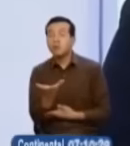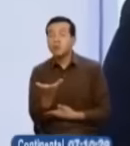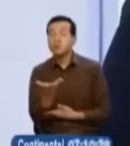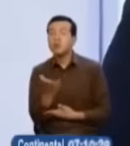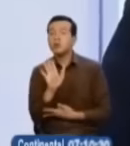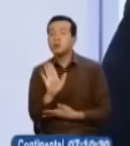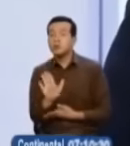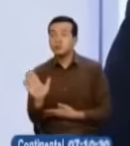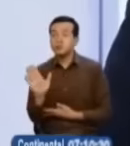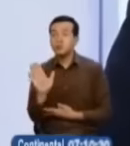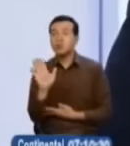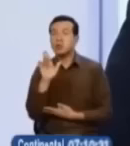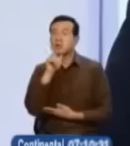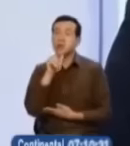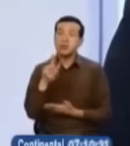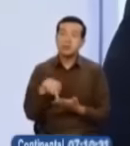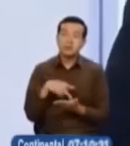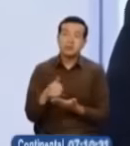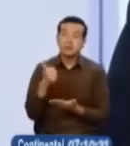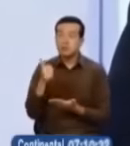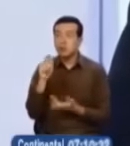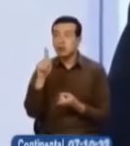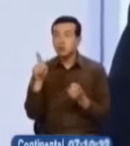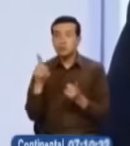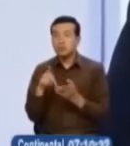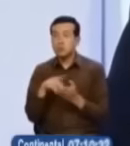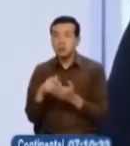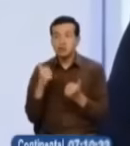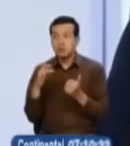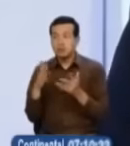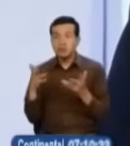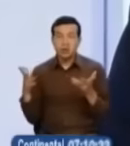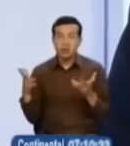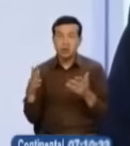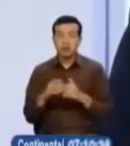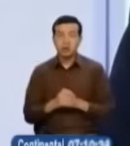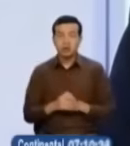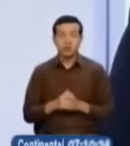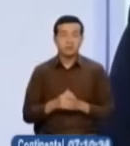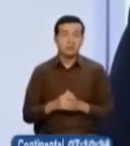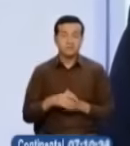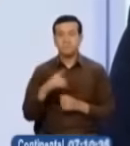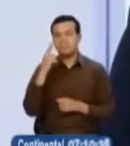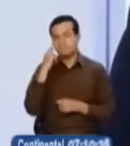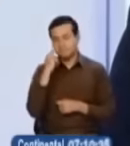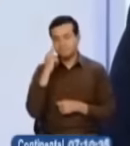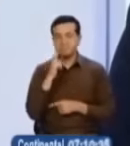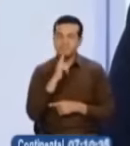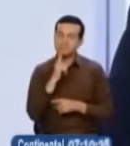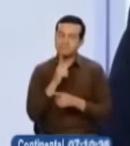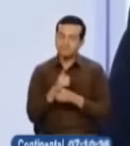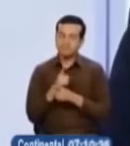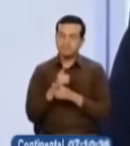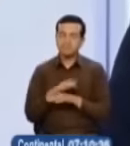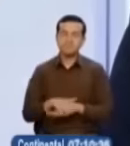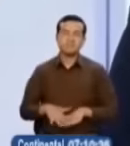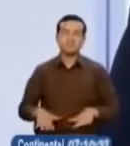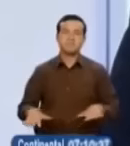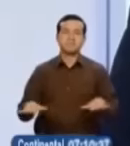cuáles son los buenos pagadores y diferenciadores de aquellos que no son buenos pagadores, ¿no? Porque se ha demostrado también que en